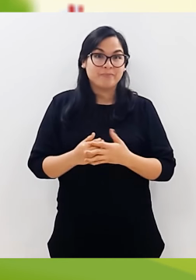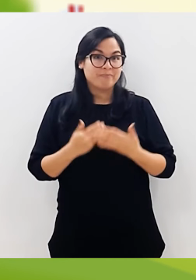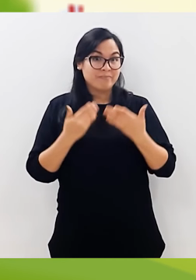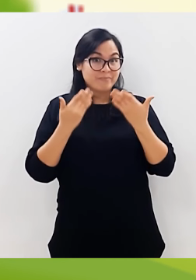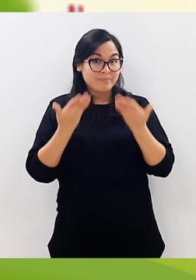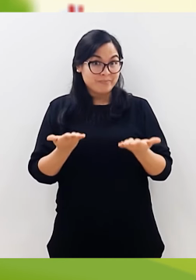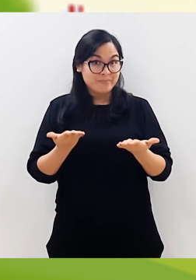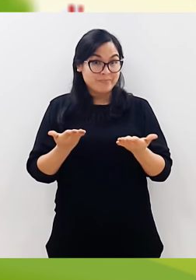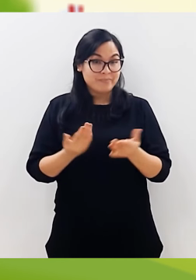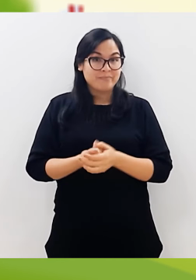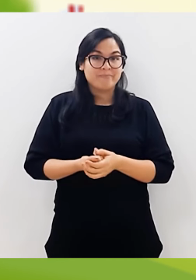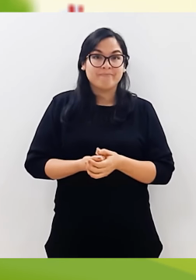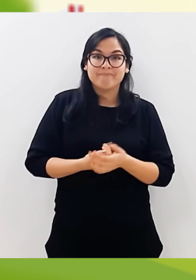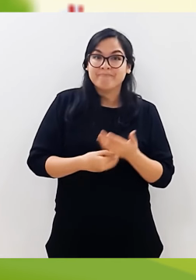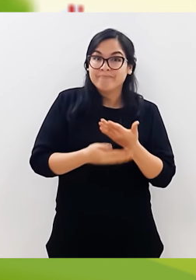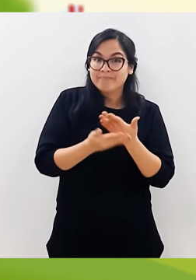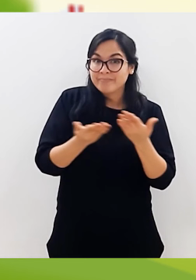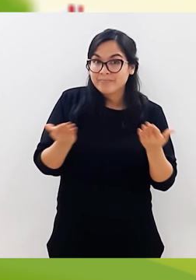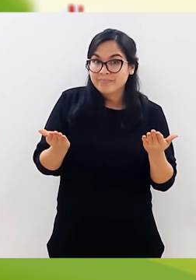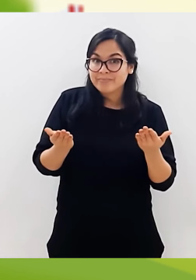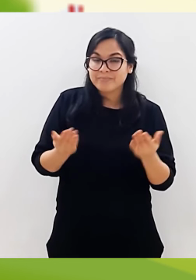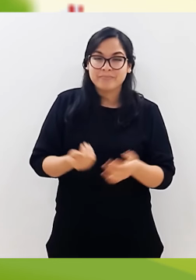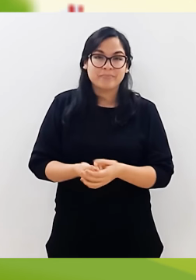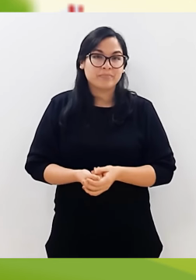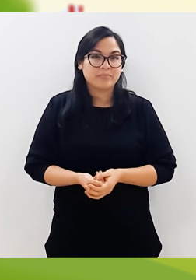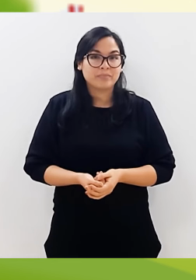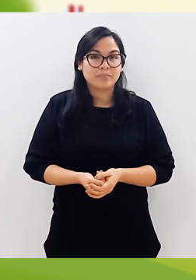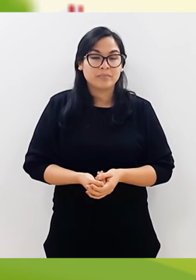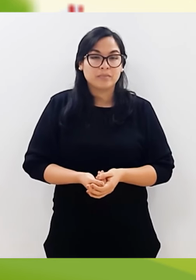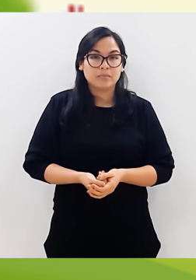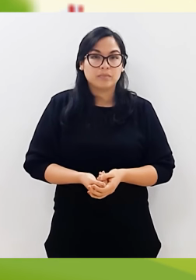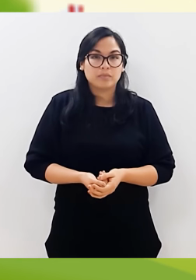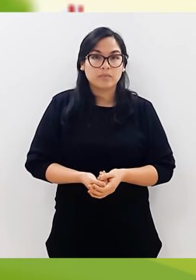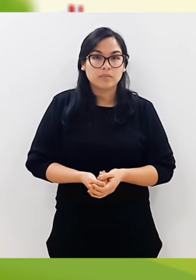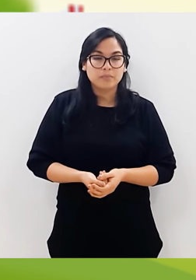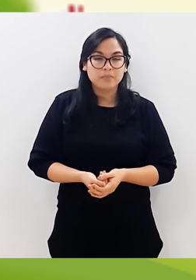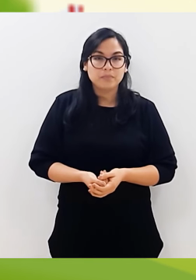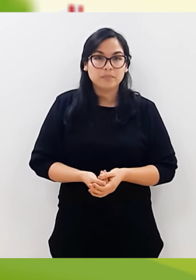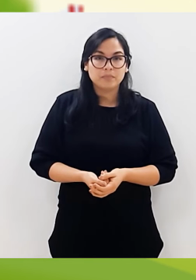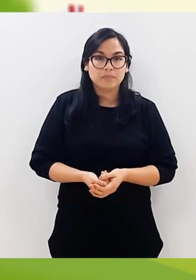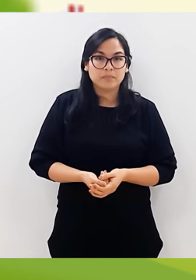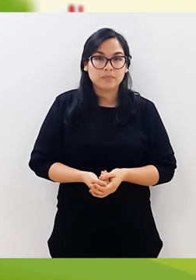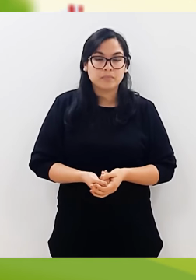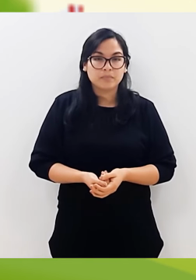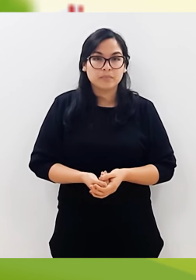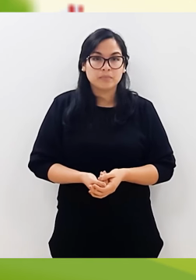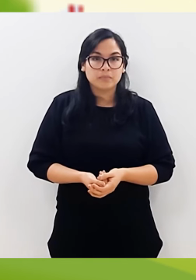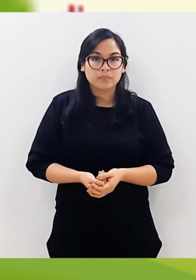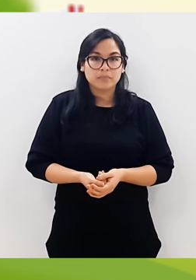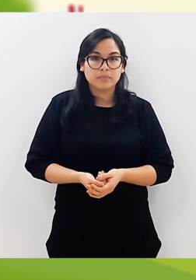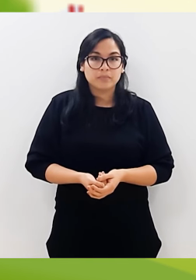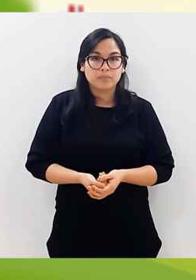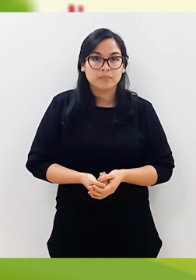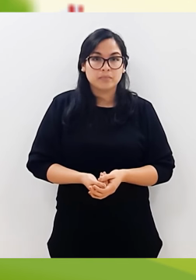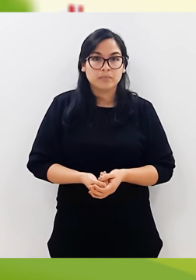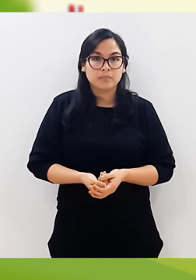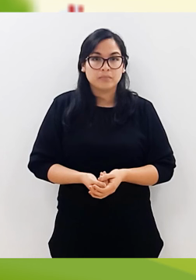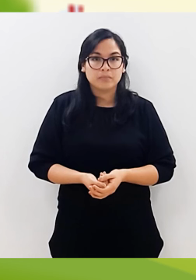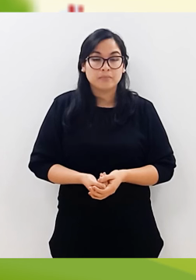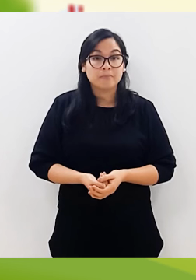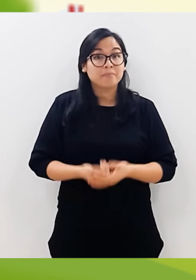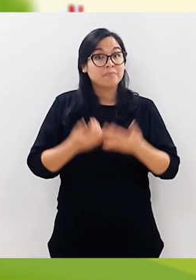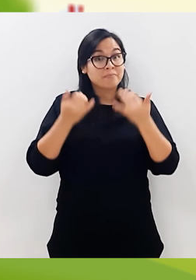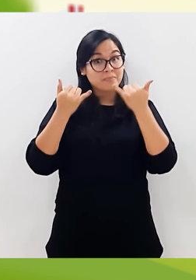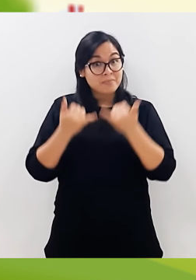mucha atención. Primero, convocar una asamblea comunitaria